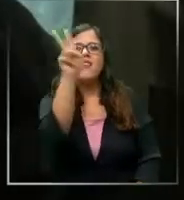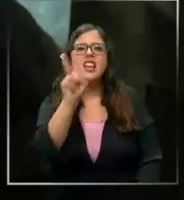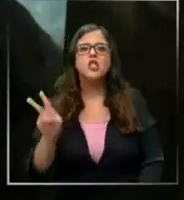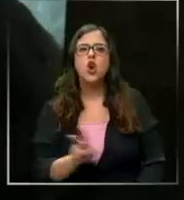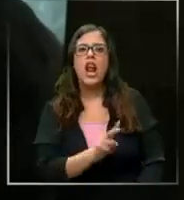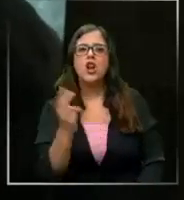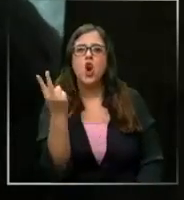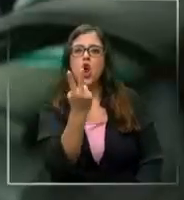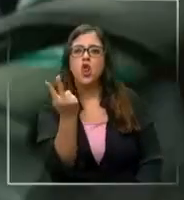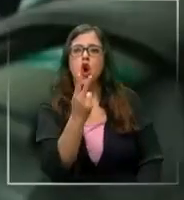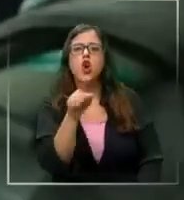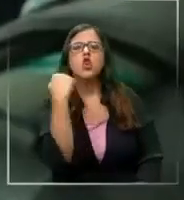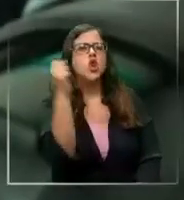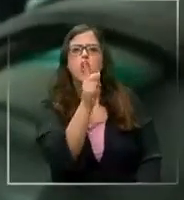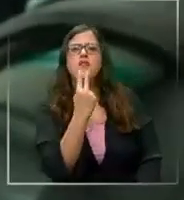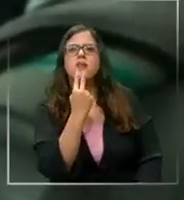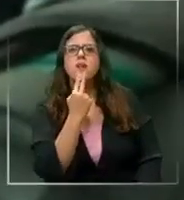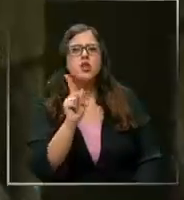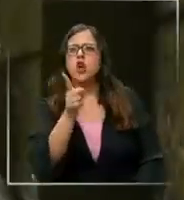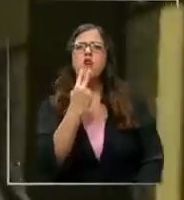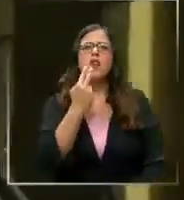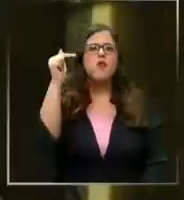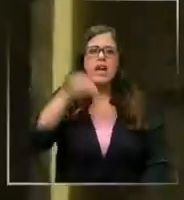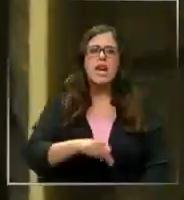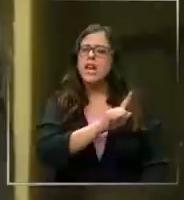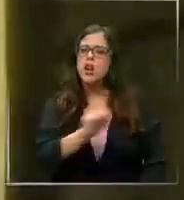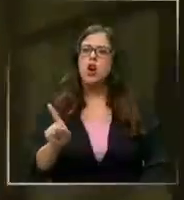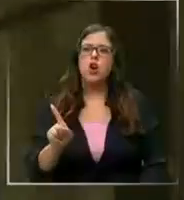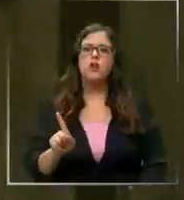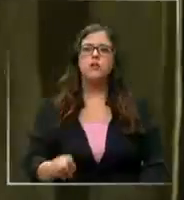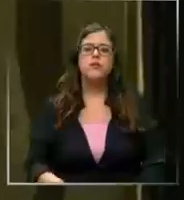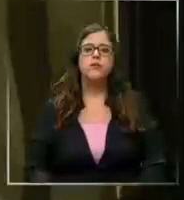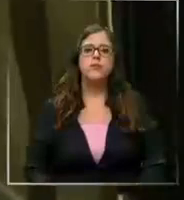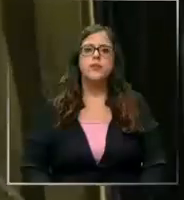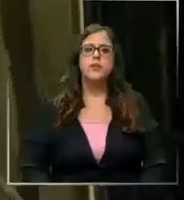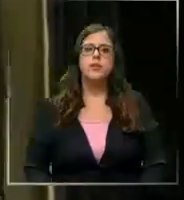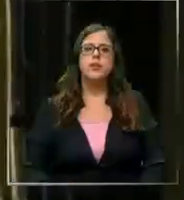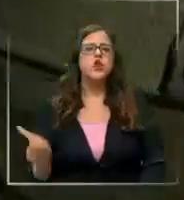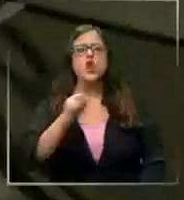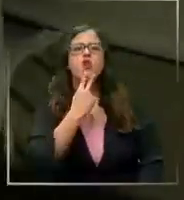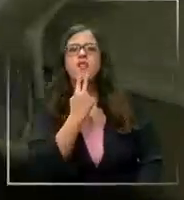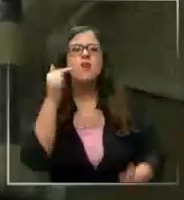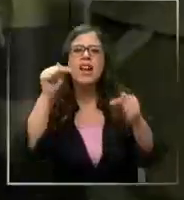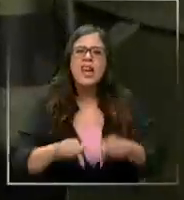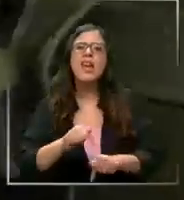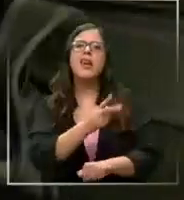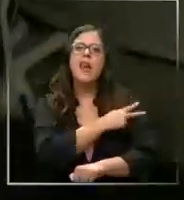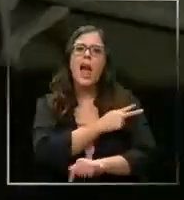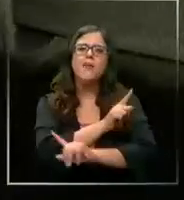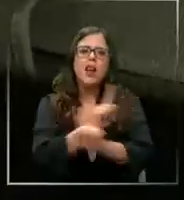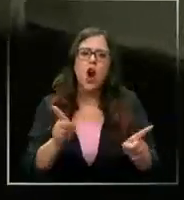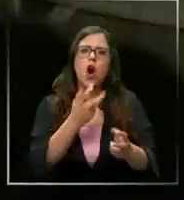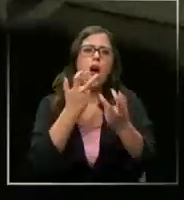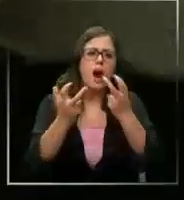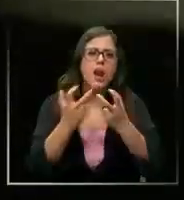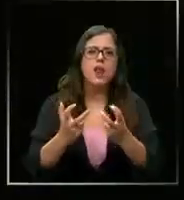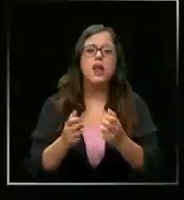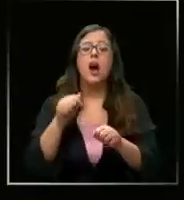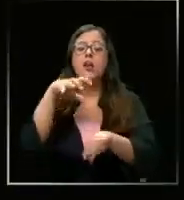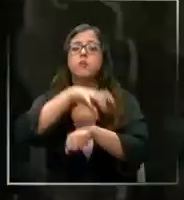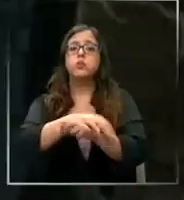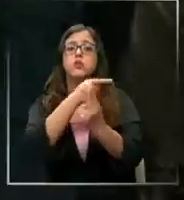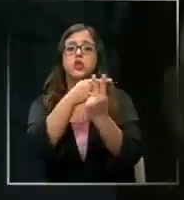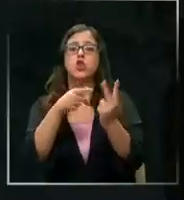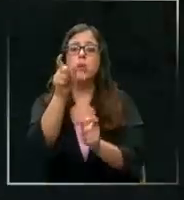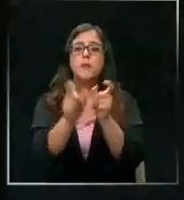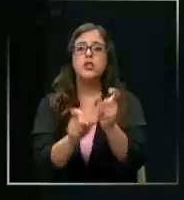¡Nosotros no vivimos aquí! ¡Y yo no vivo aquí! ¡Yo no vivo aquí, mi jefe! Se puede tener a 2 personas, las